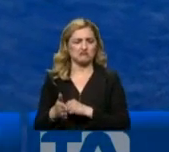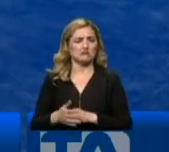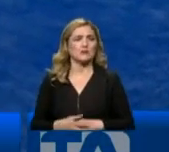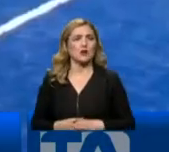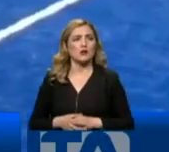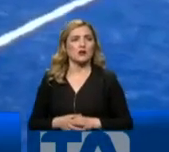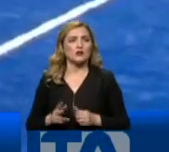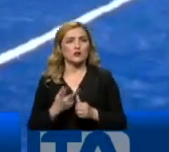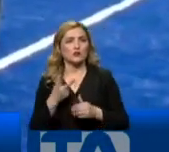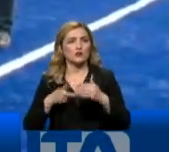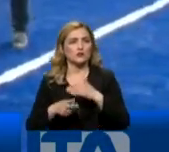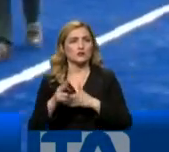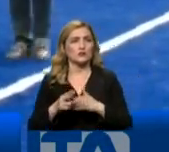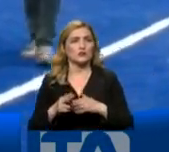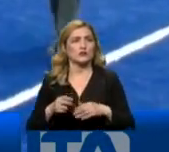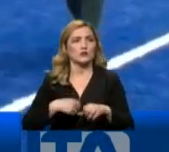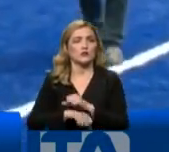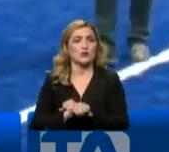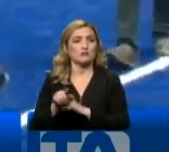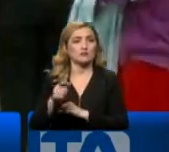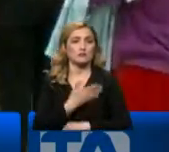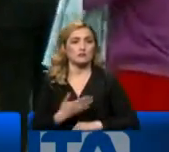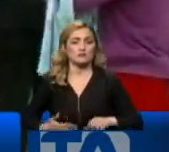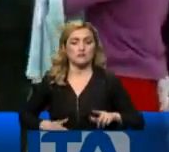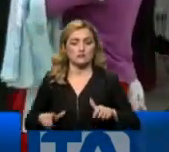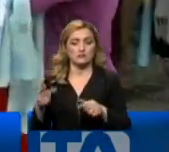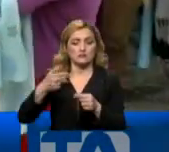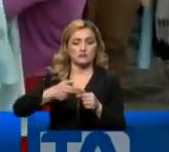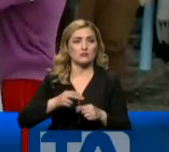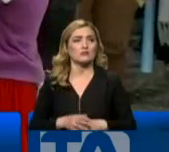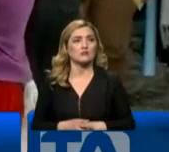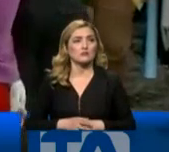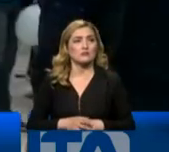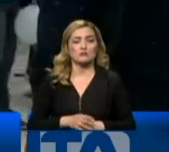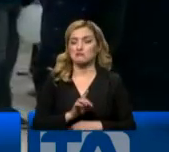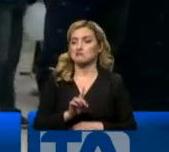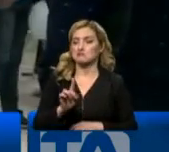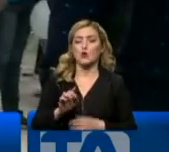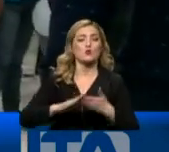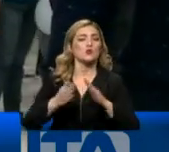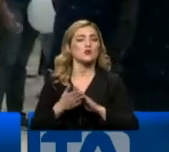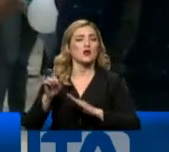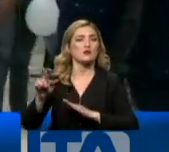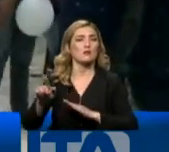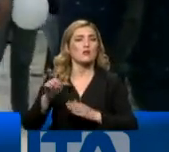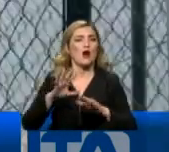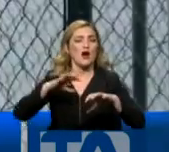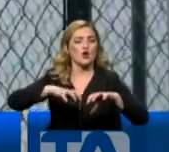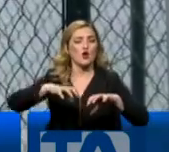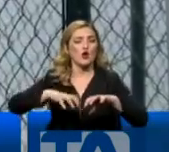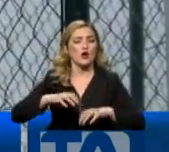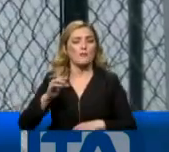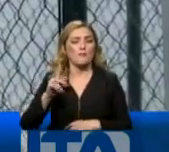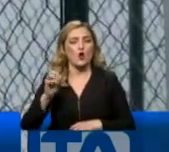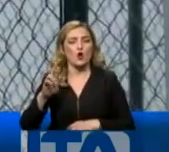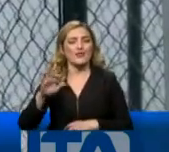nacional. El primer mandatario estuvo en la entrega de la obra. Más tarde acudió a la comunidad de Xicho en la parroquia Victoria del Portete para la apertura de la Escuela